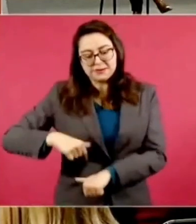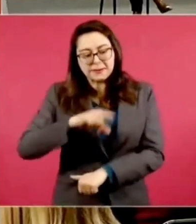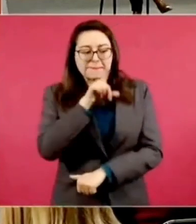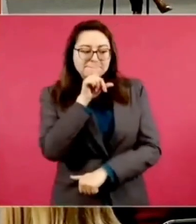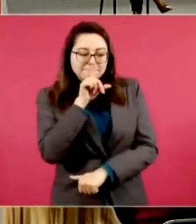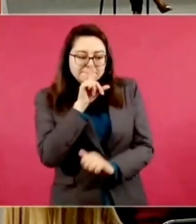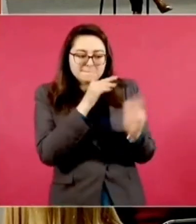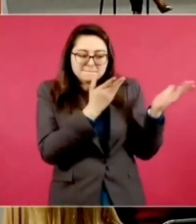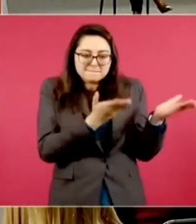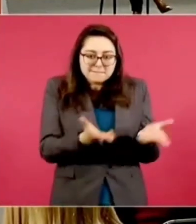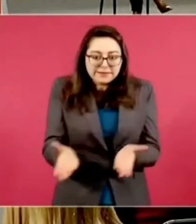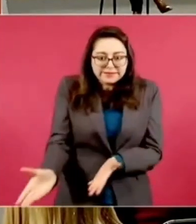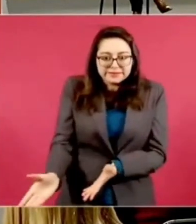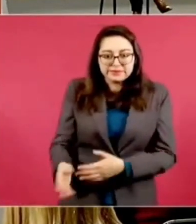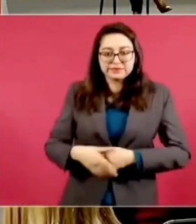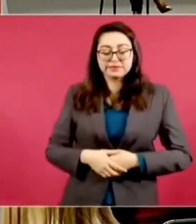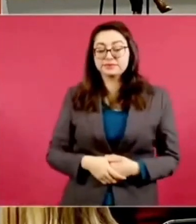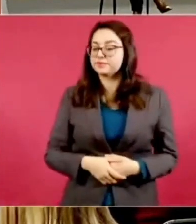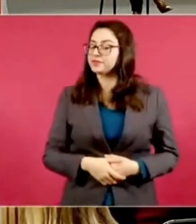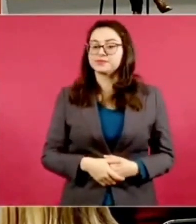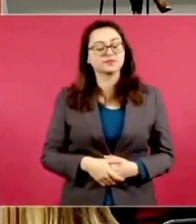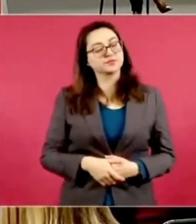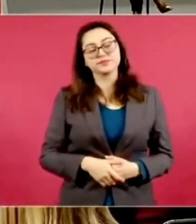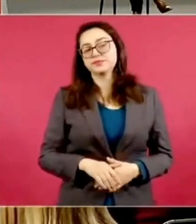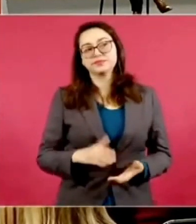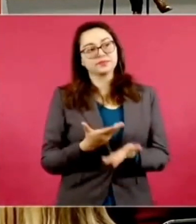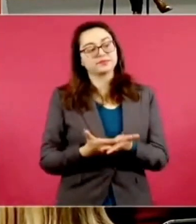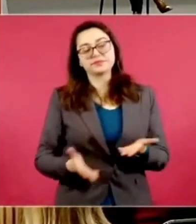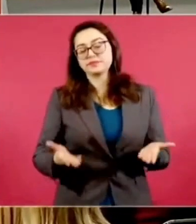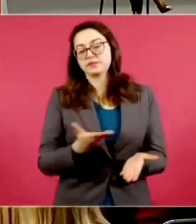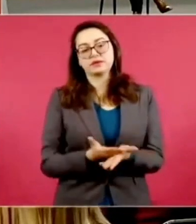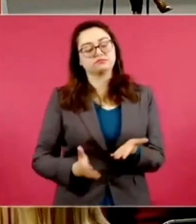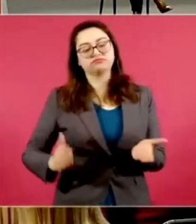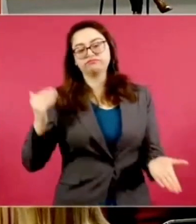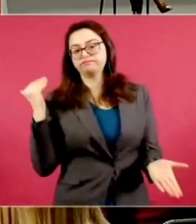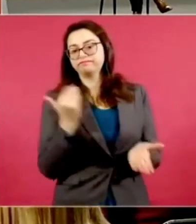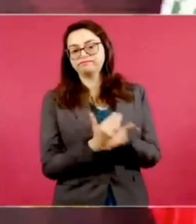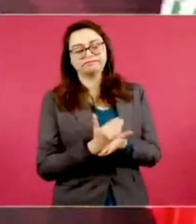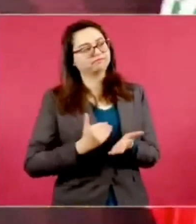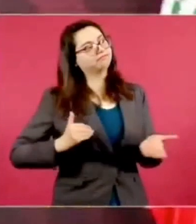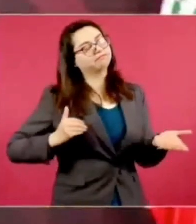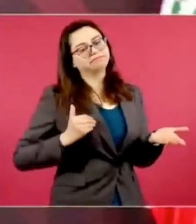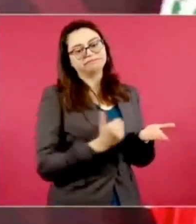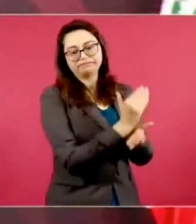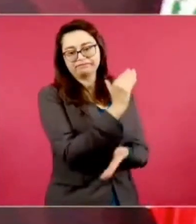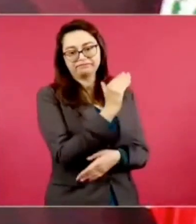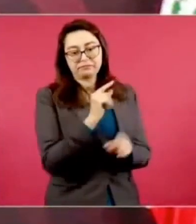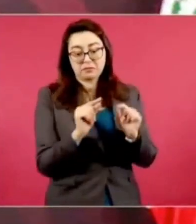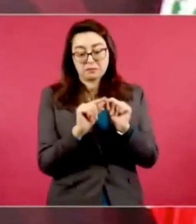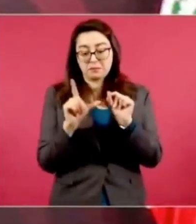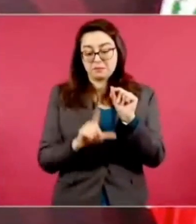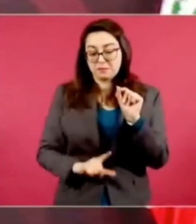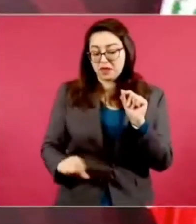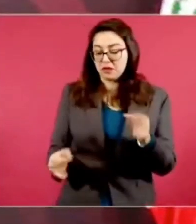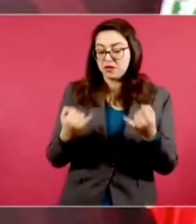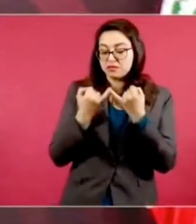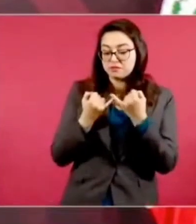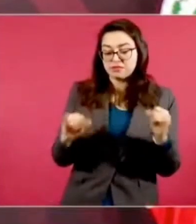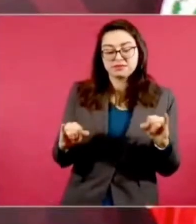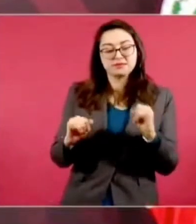Y se puso orden, porque México, pues, es un país independiente, libre, soberano, igual que Estados